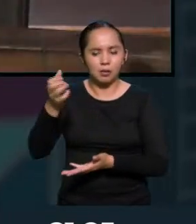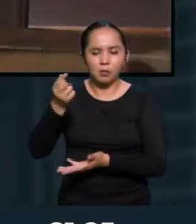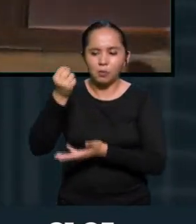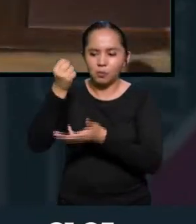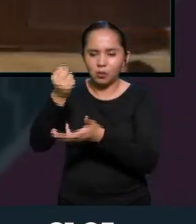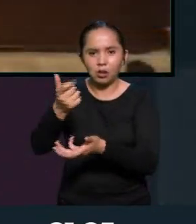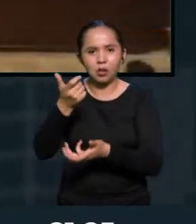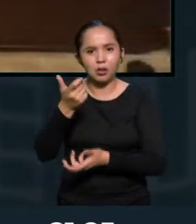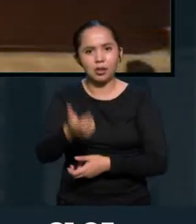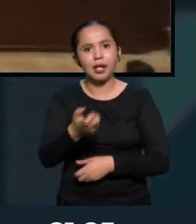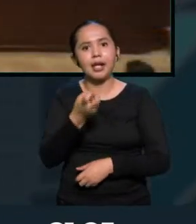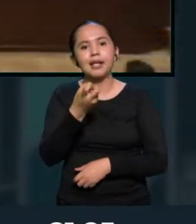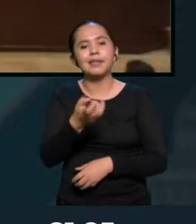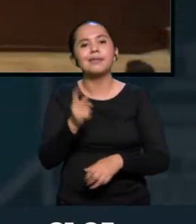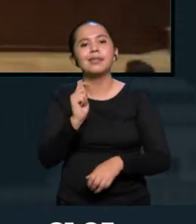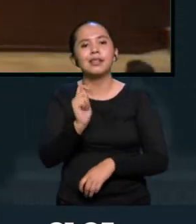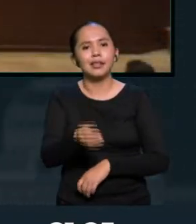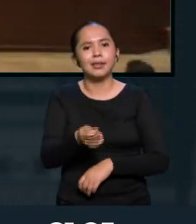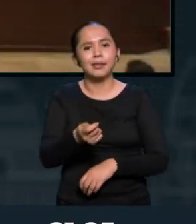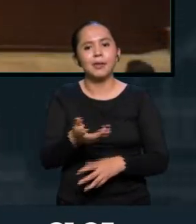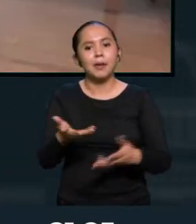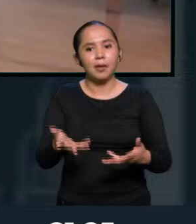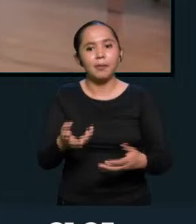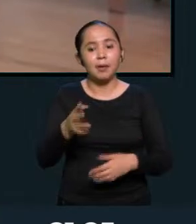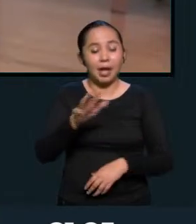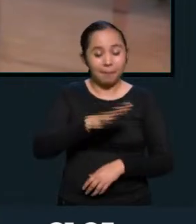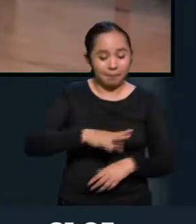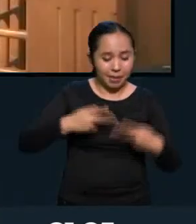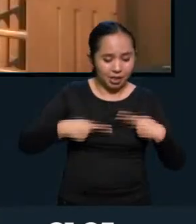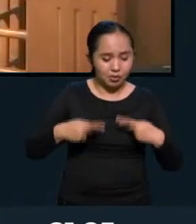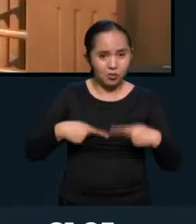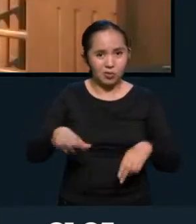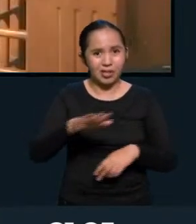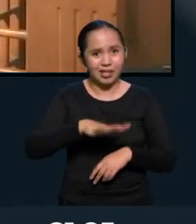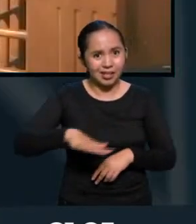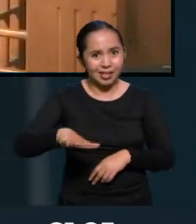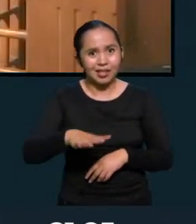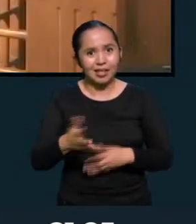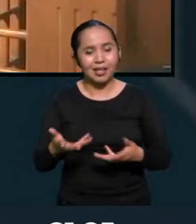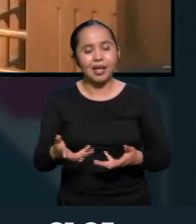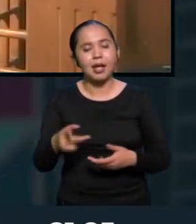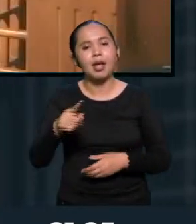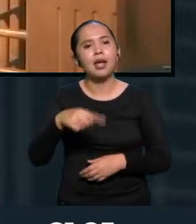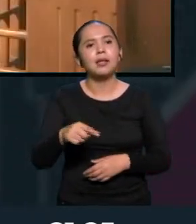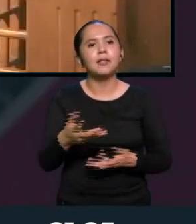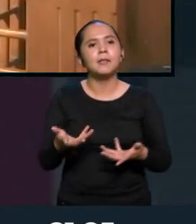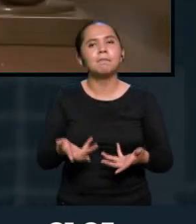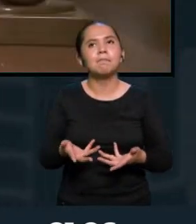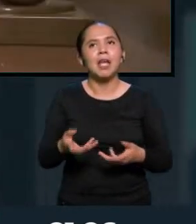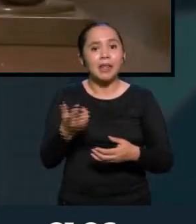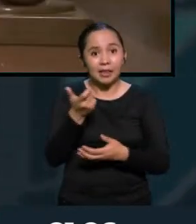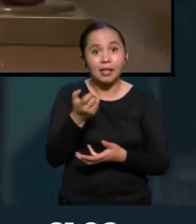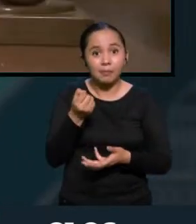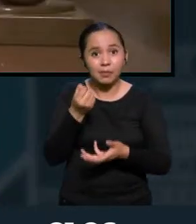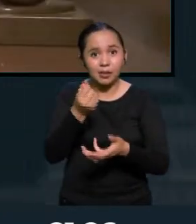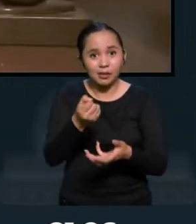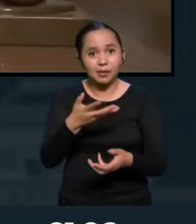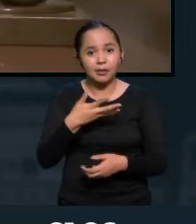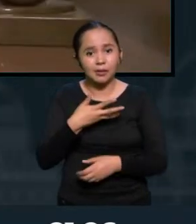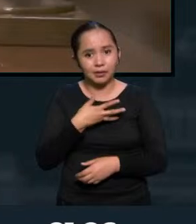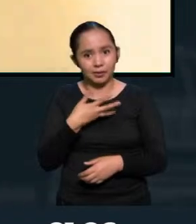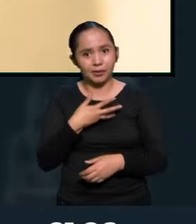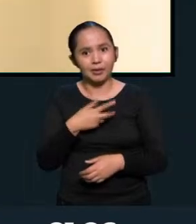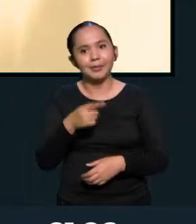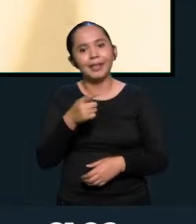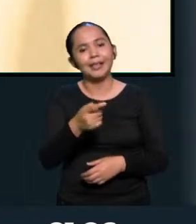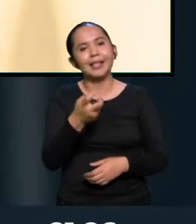eso obviamente pues al aumentar la base de personas que son acreedoras, digamos, a ese dinero, pues entonces